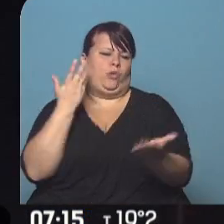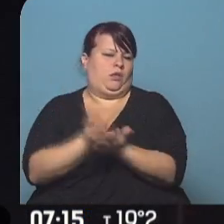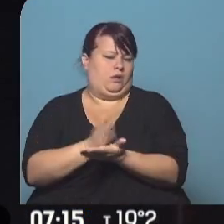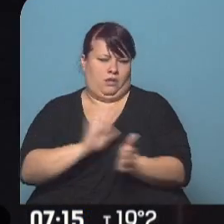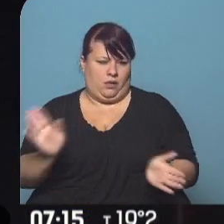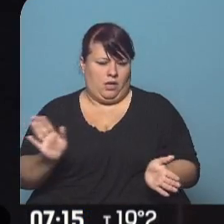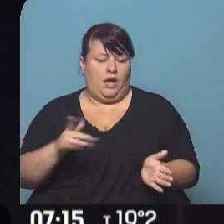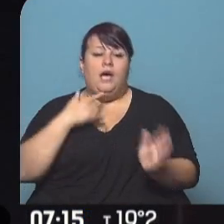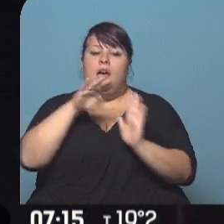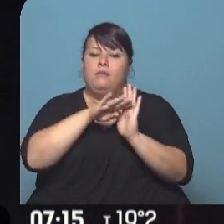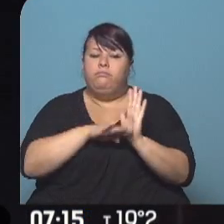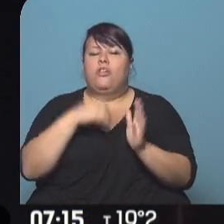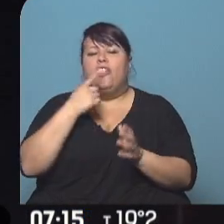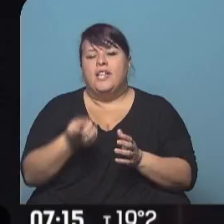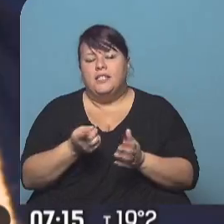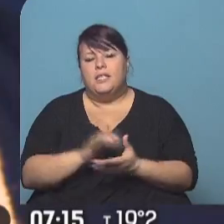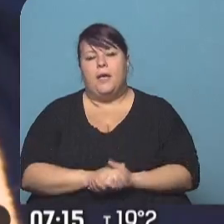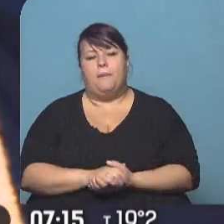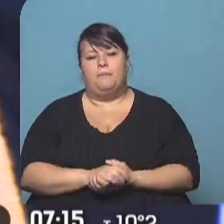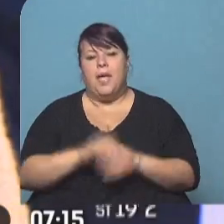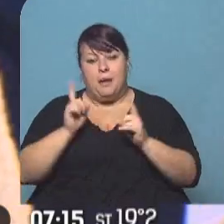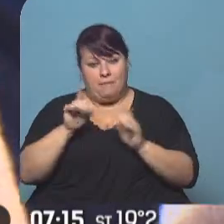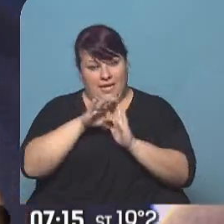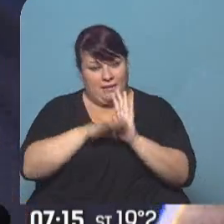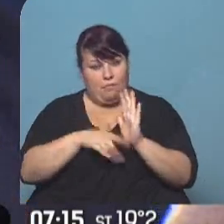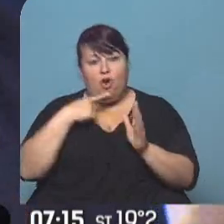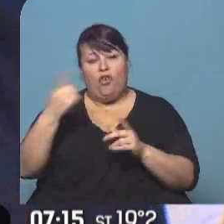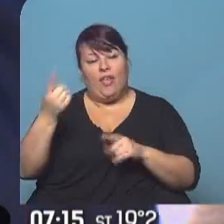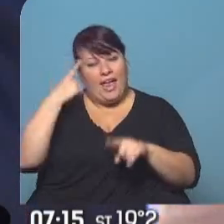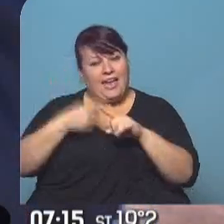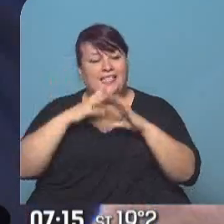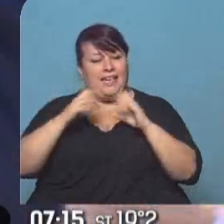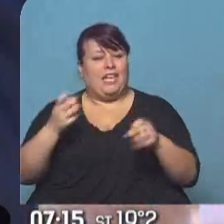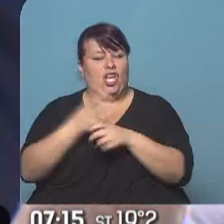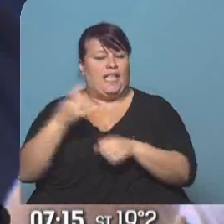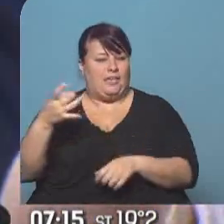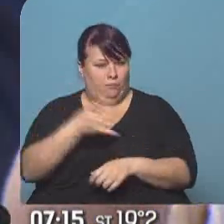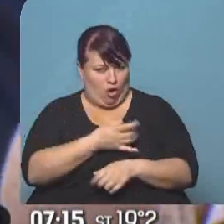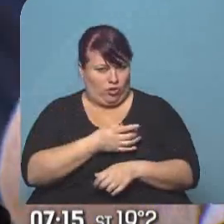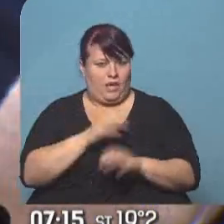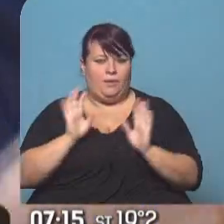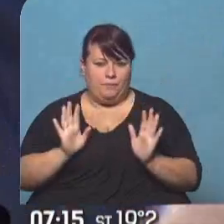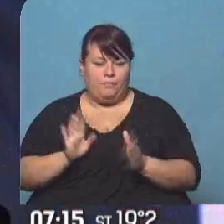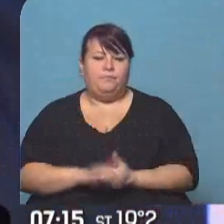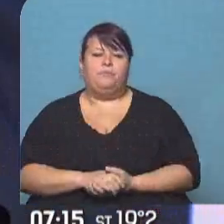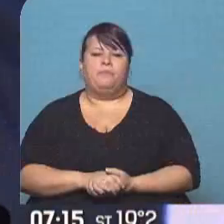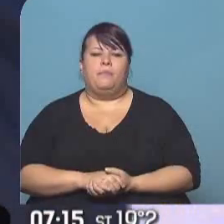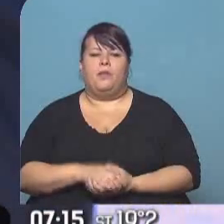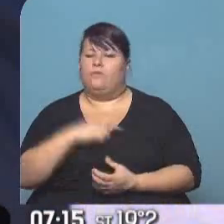Los fundamentos están basados en los mismos fundamentos que tienen los exsecretarios de Transporte. Entonces,